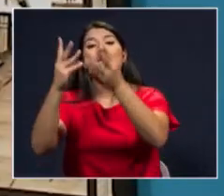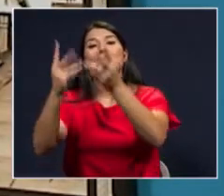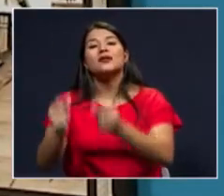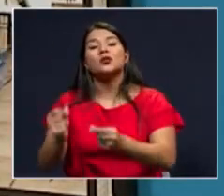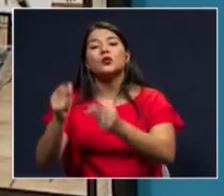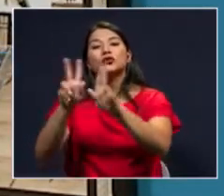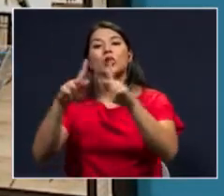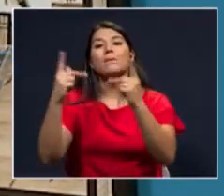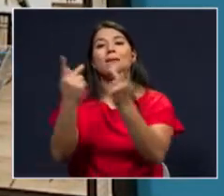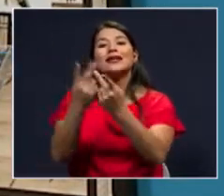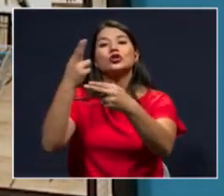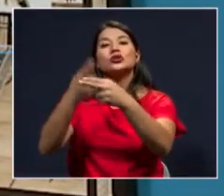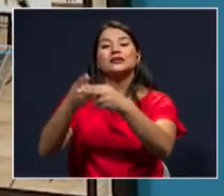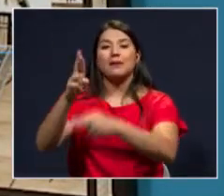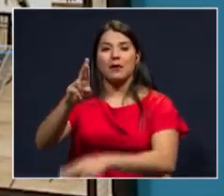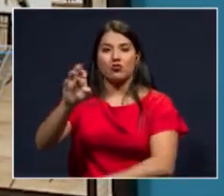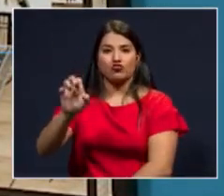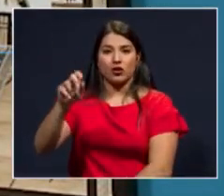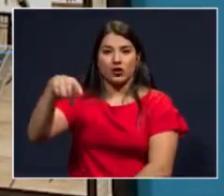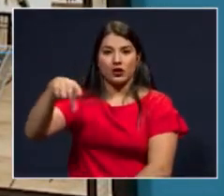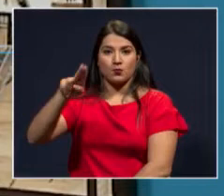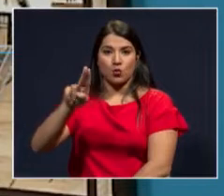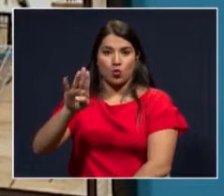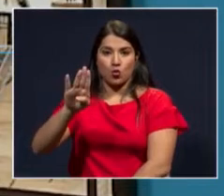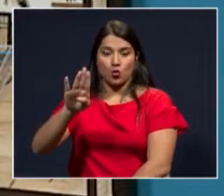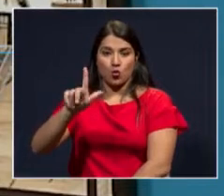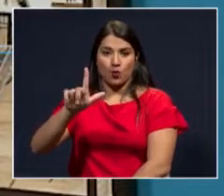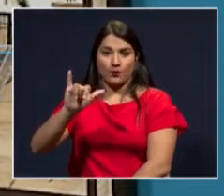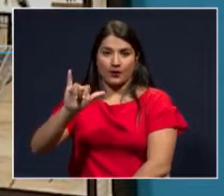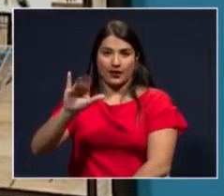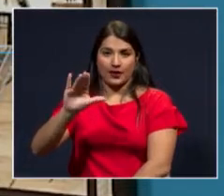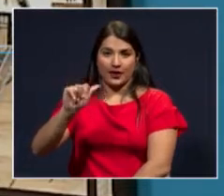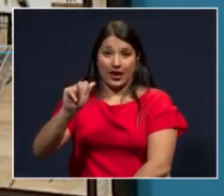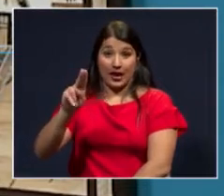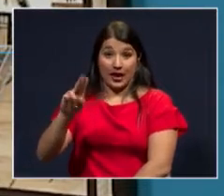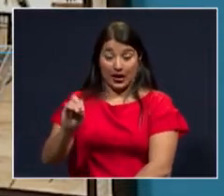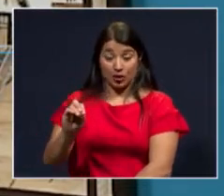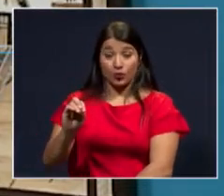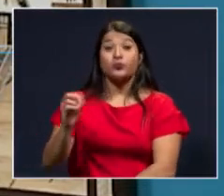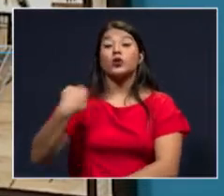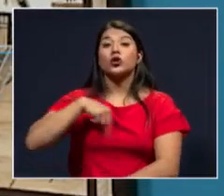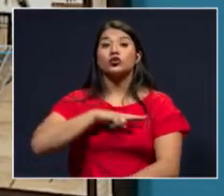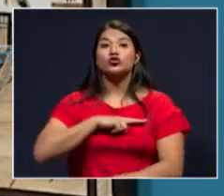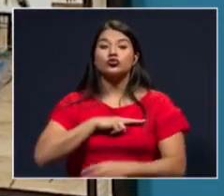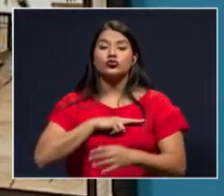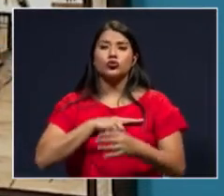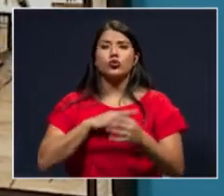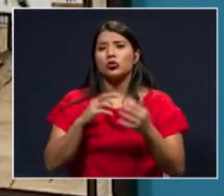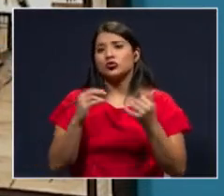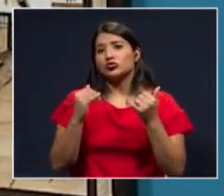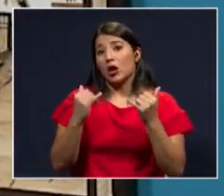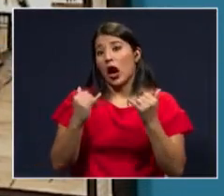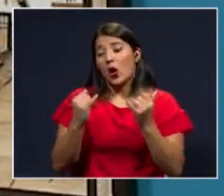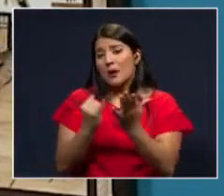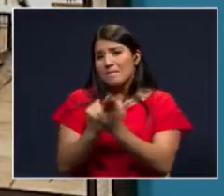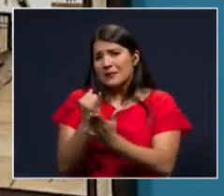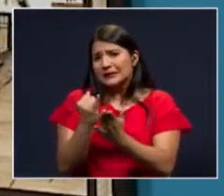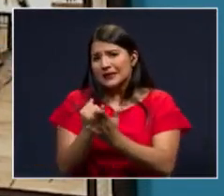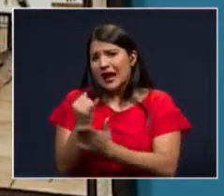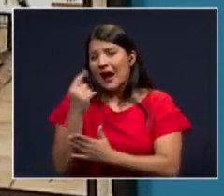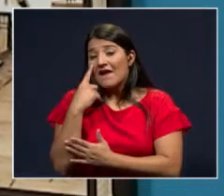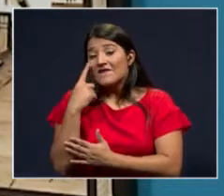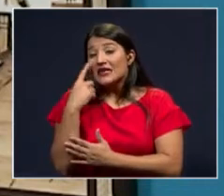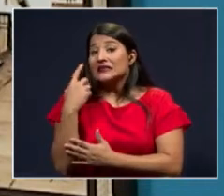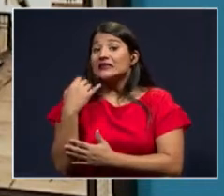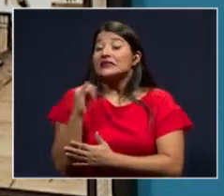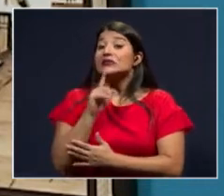investigaciones preliminares, pero estas en este momento están orientadas a corroborar o descartar la presunta comisión de asuntos